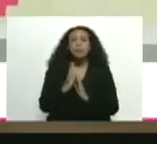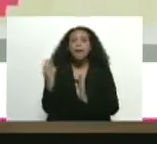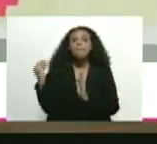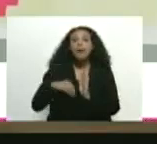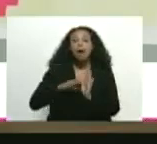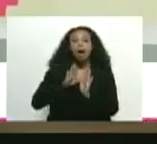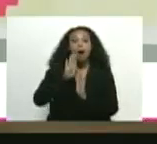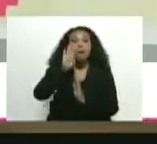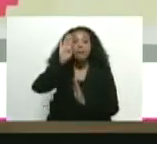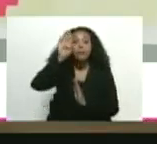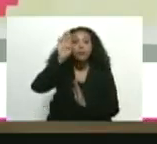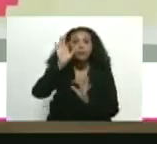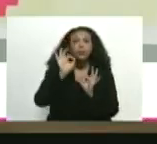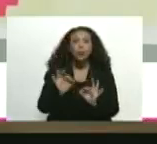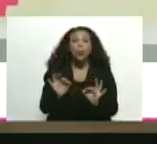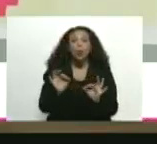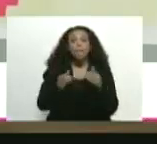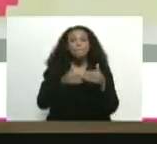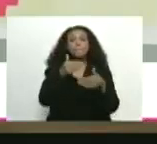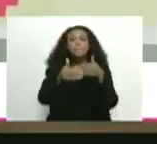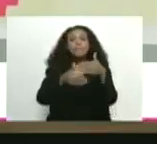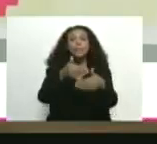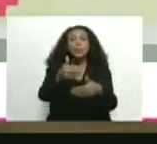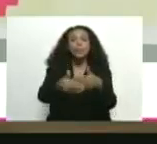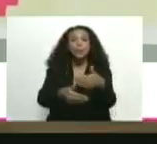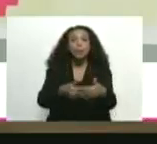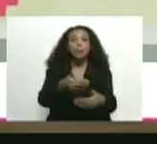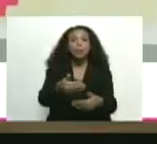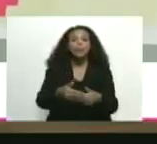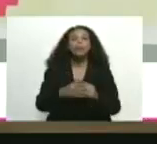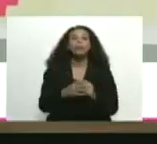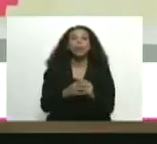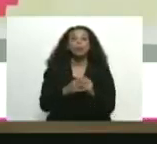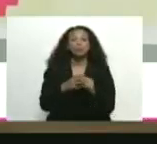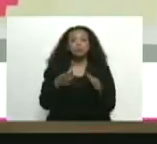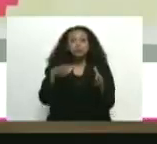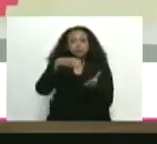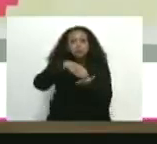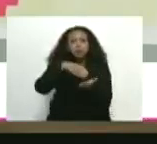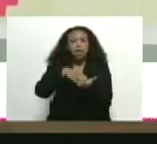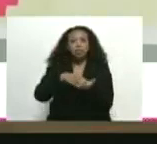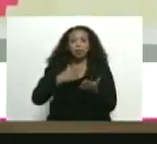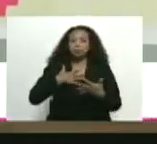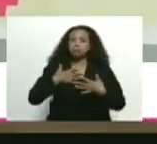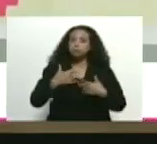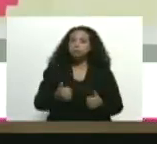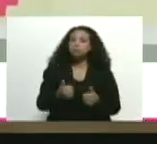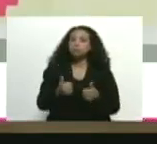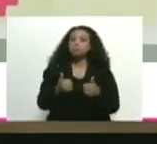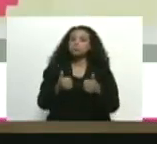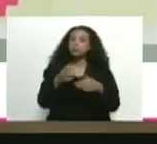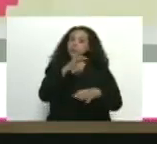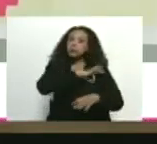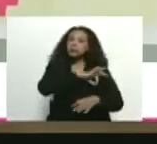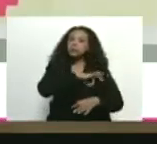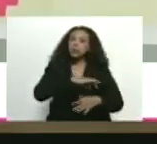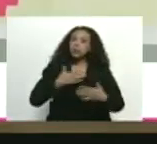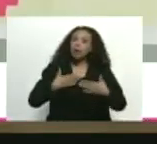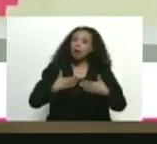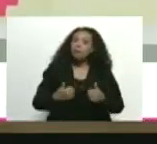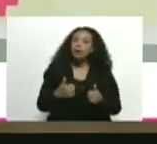adelante, de manera progresiva, un estado de bienestar recuperado, el estado social de